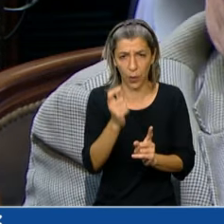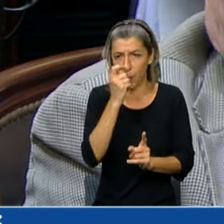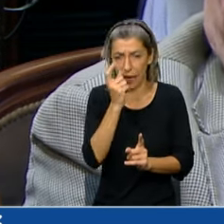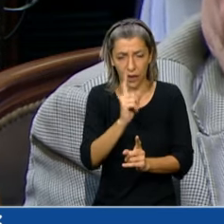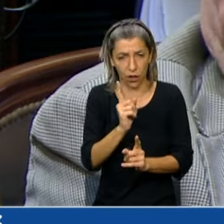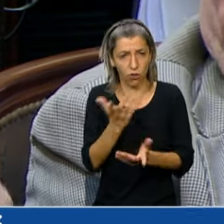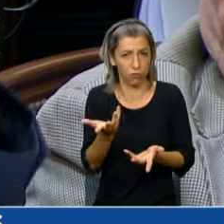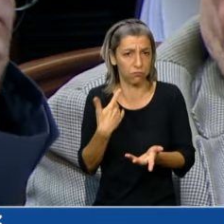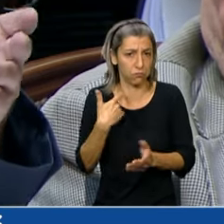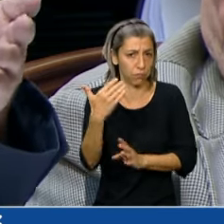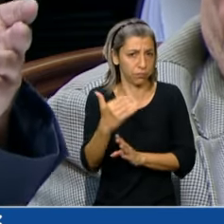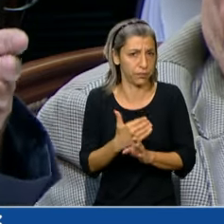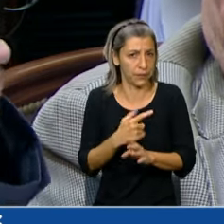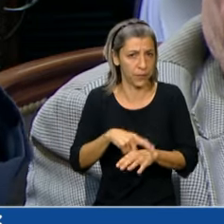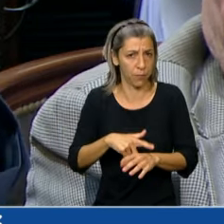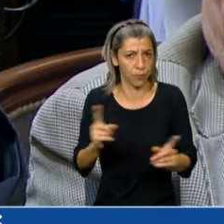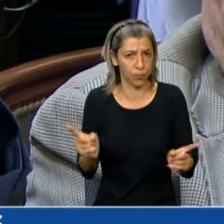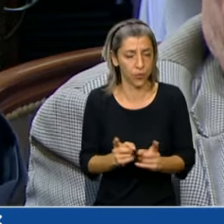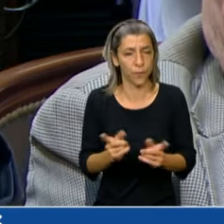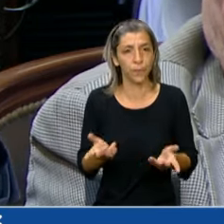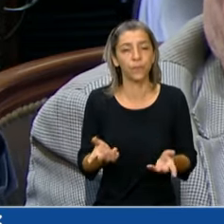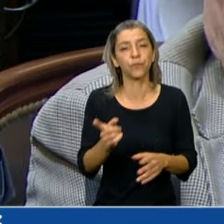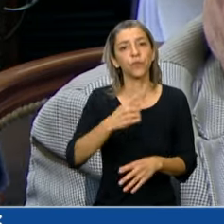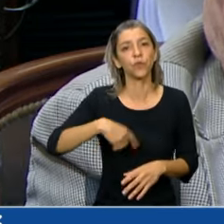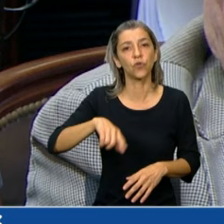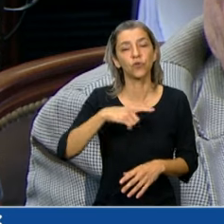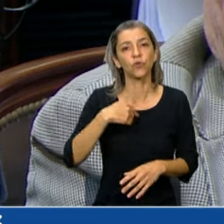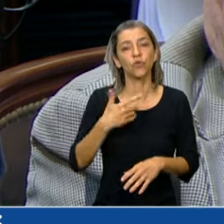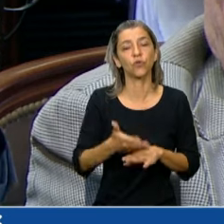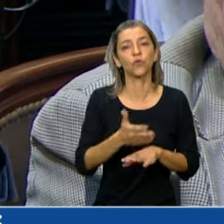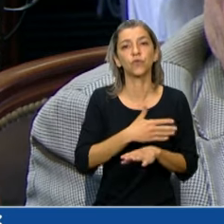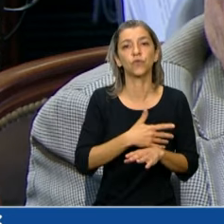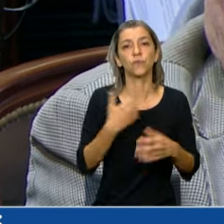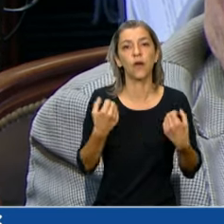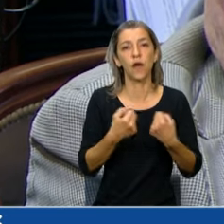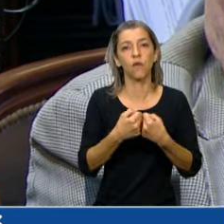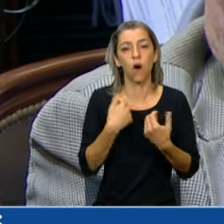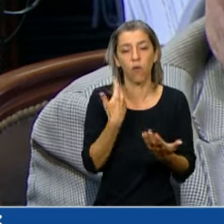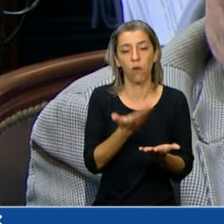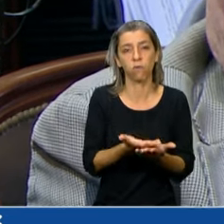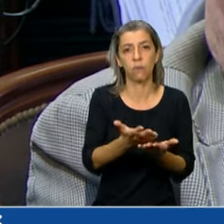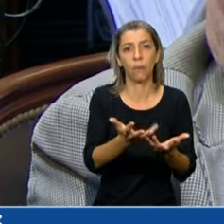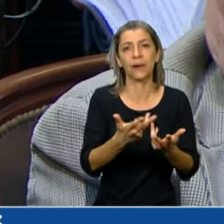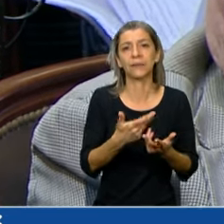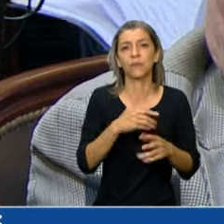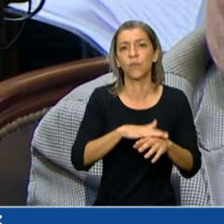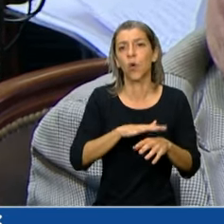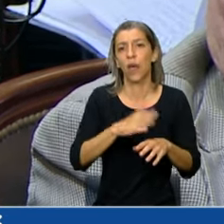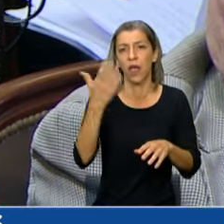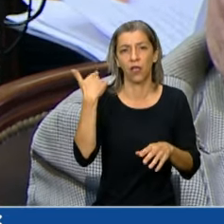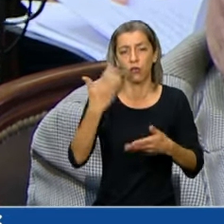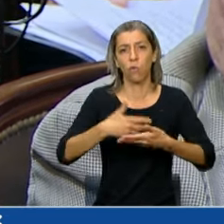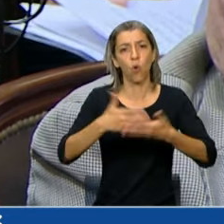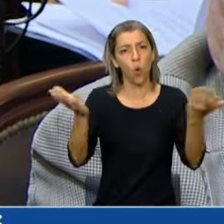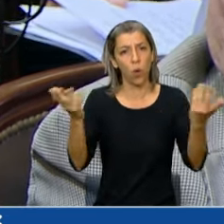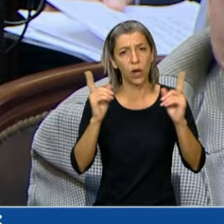15 en general lo que acordamos en esta presentación pública que hicimos ante todo